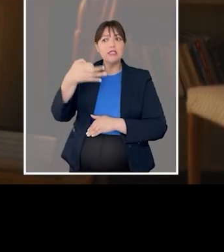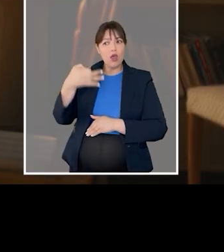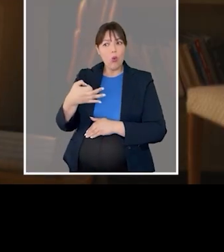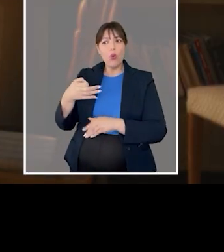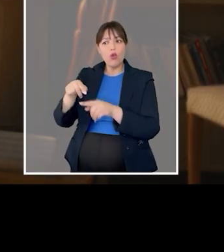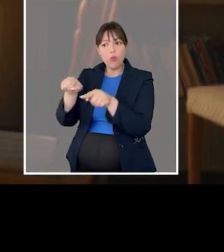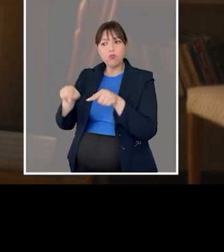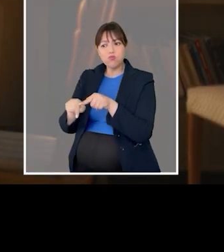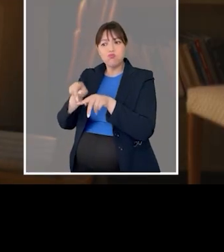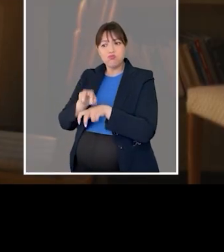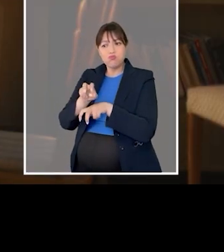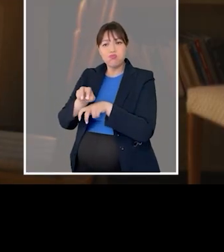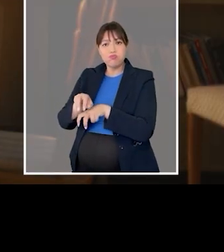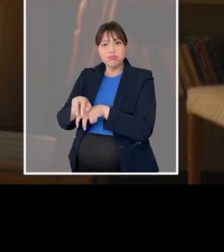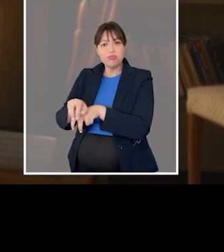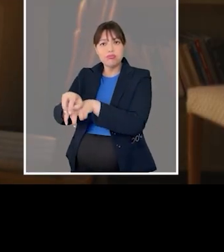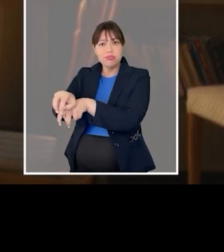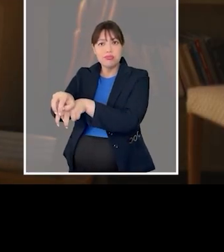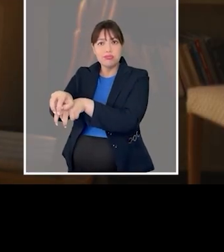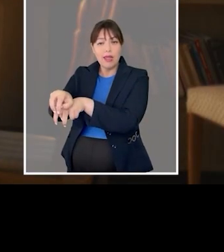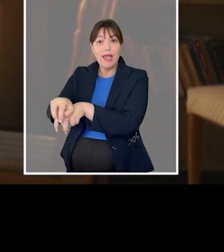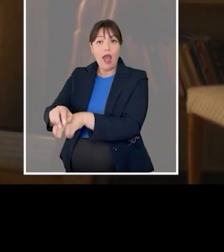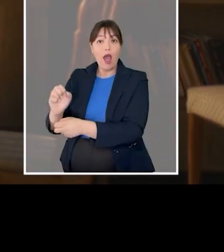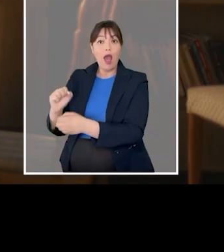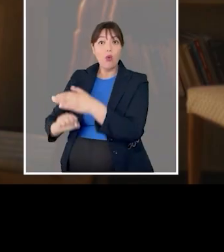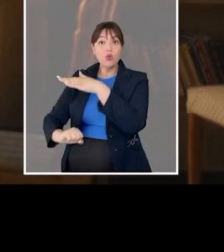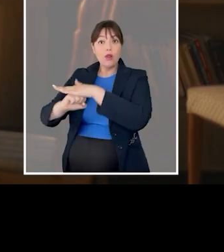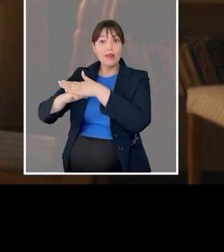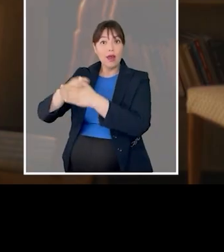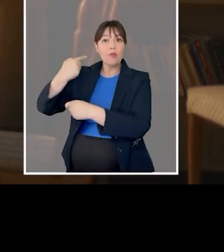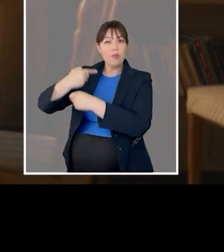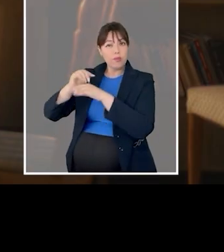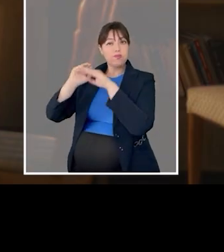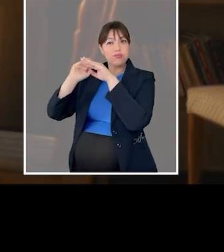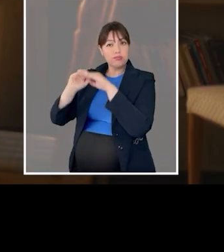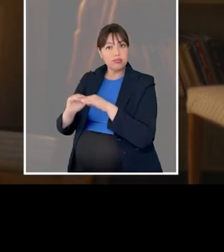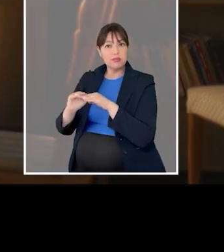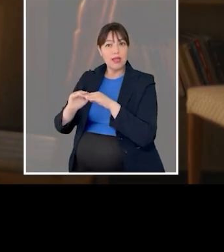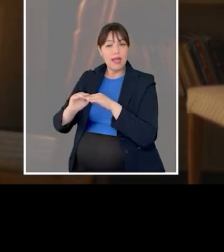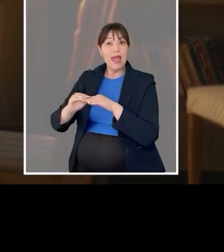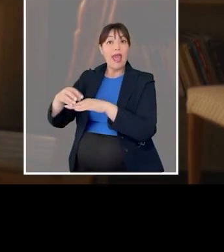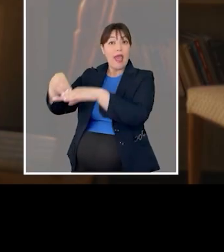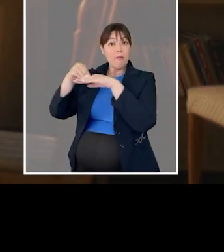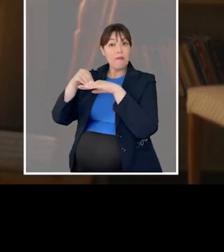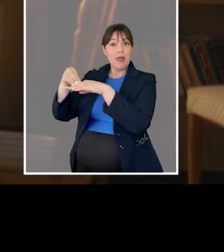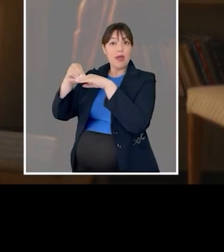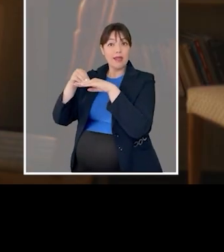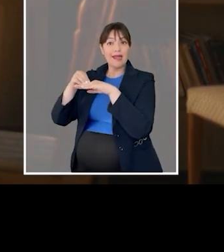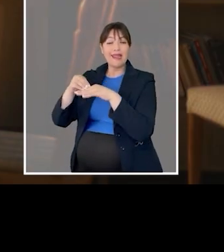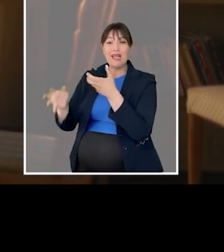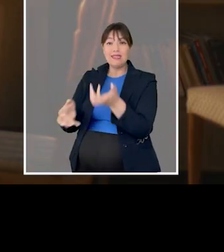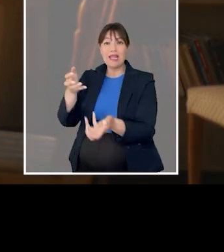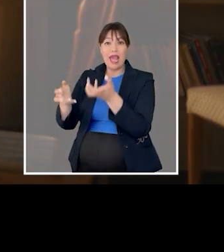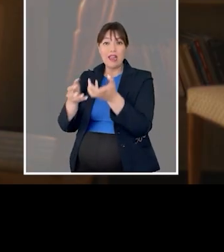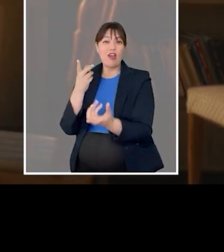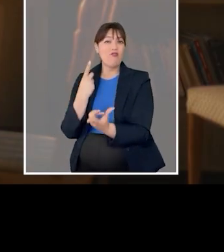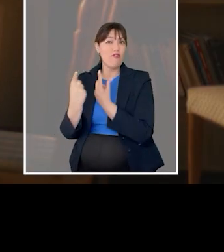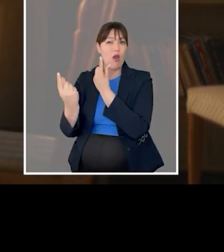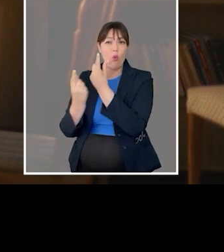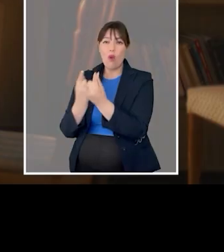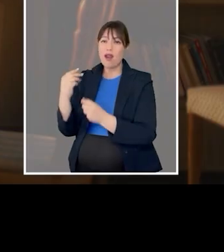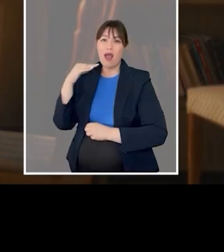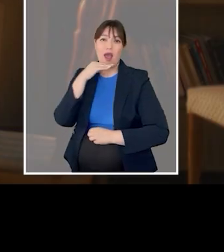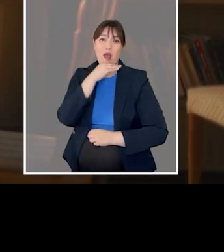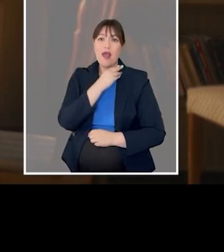zonas seguras, siguiendo siempre las indicaciones de las autoridades. Ante una emergencia de incendio, evacúa inmediatamente.